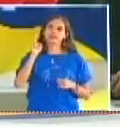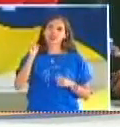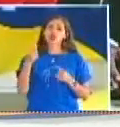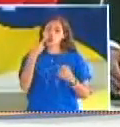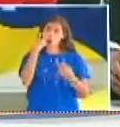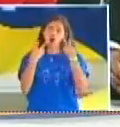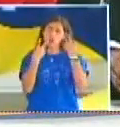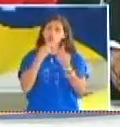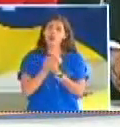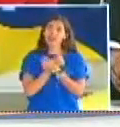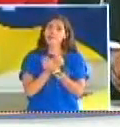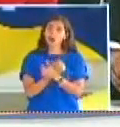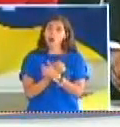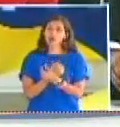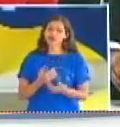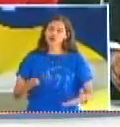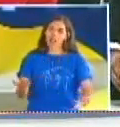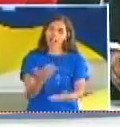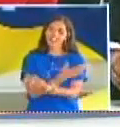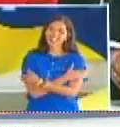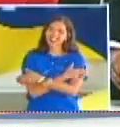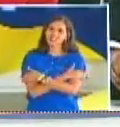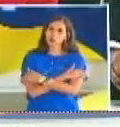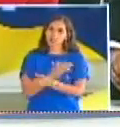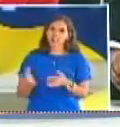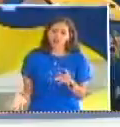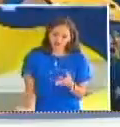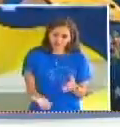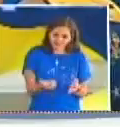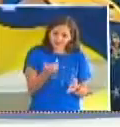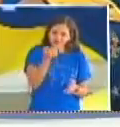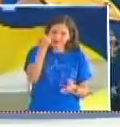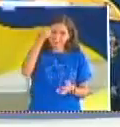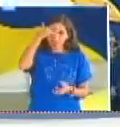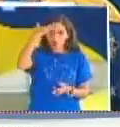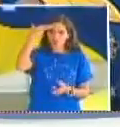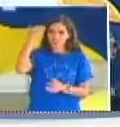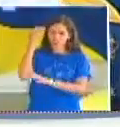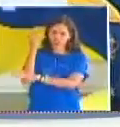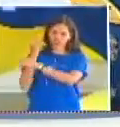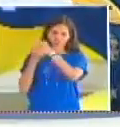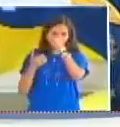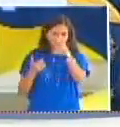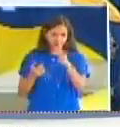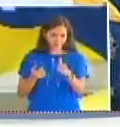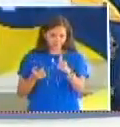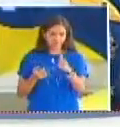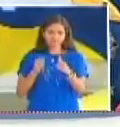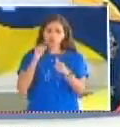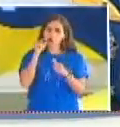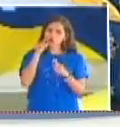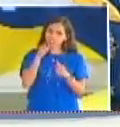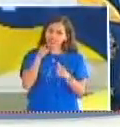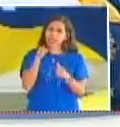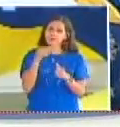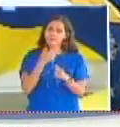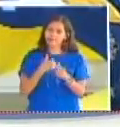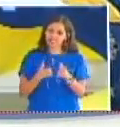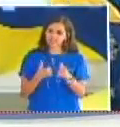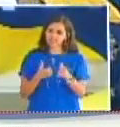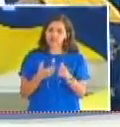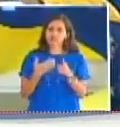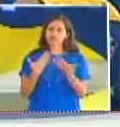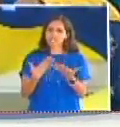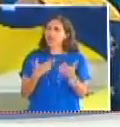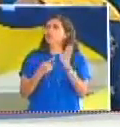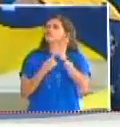con amor, nos abrazó y nos sacó de las catacumbas del olvido. Y ha venido usted ahora y nos da un